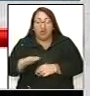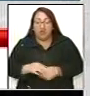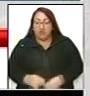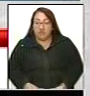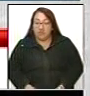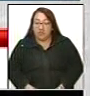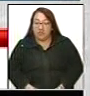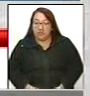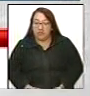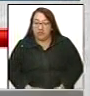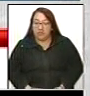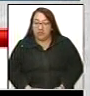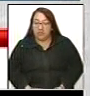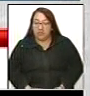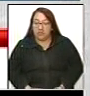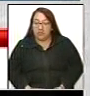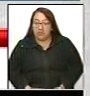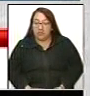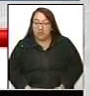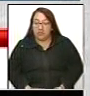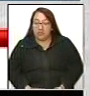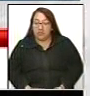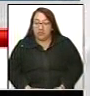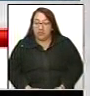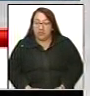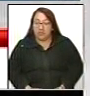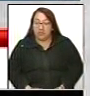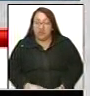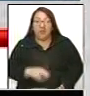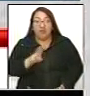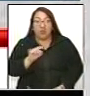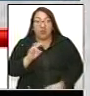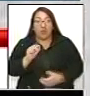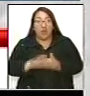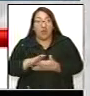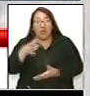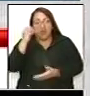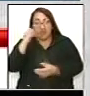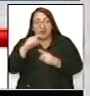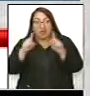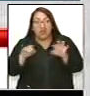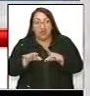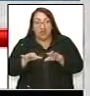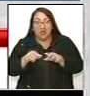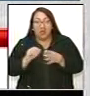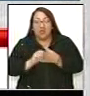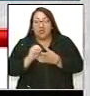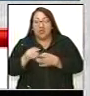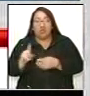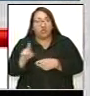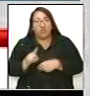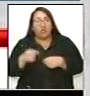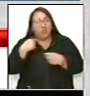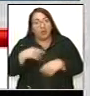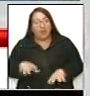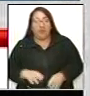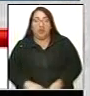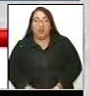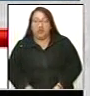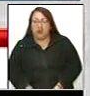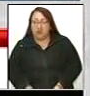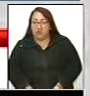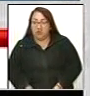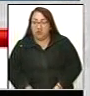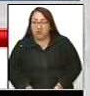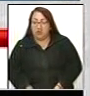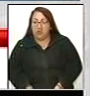año. Es decir, el componente 1, que es material virtual de aprendizaje, se deja de utilizar. Es decir, se compran